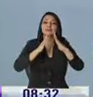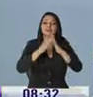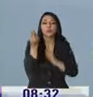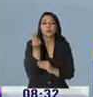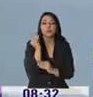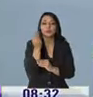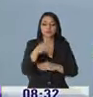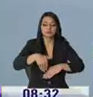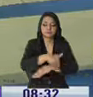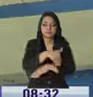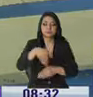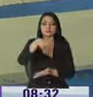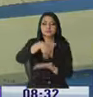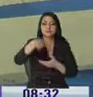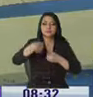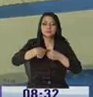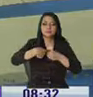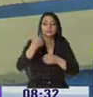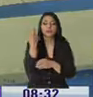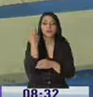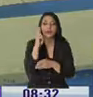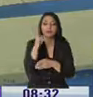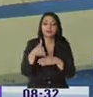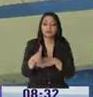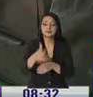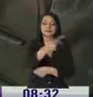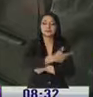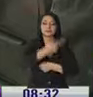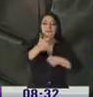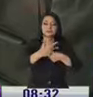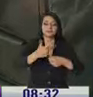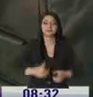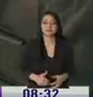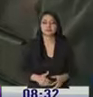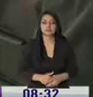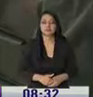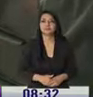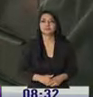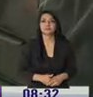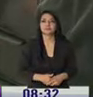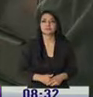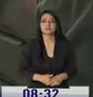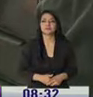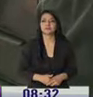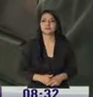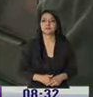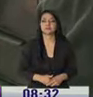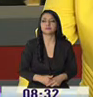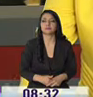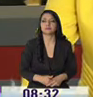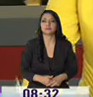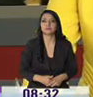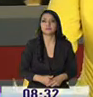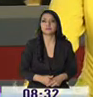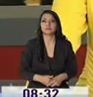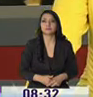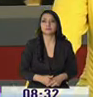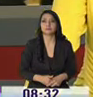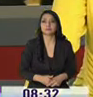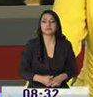en el centro de Quito, calles Rocafuerte y Chimborazo. Informó Priscila Cadena. Y